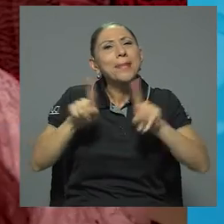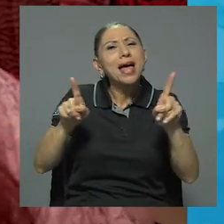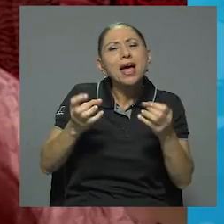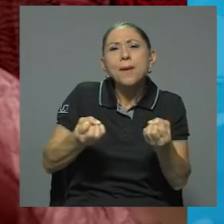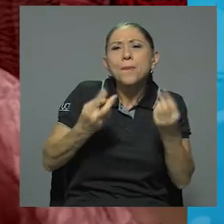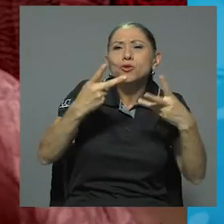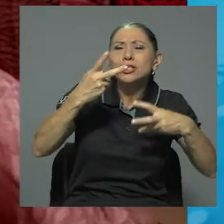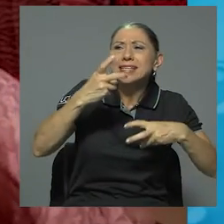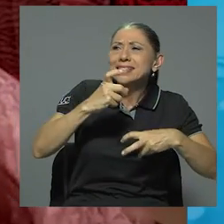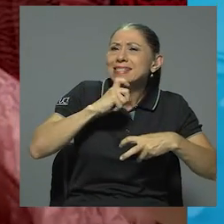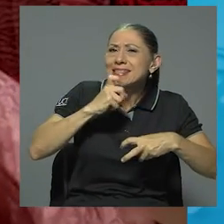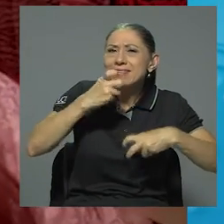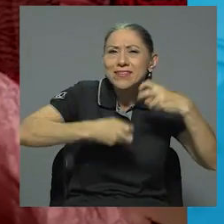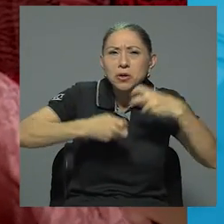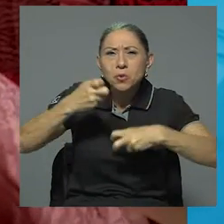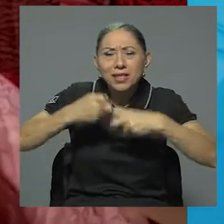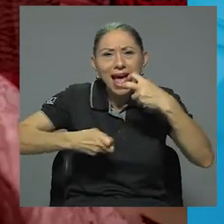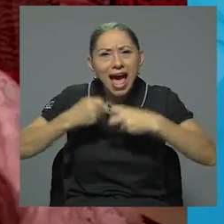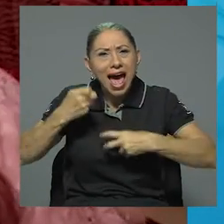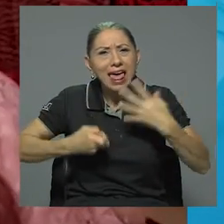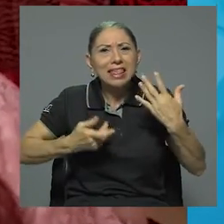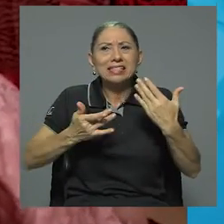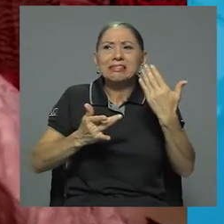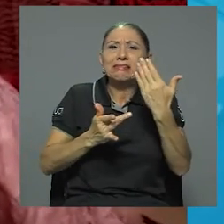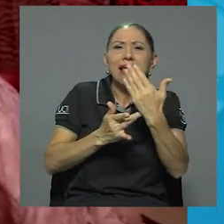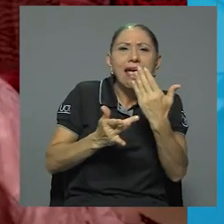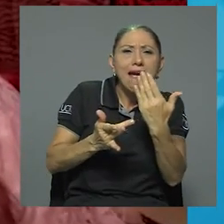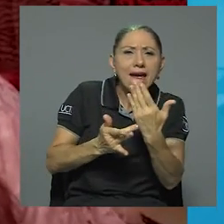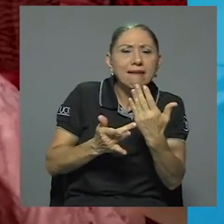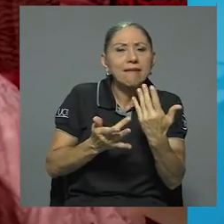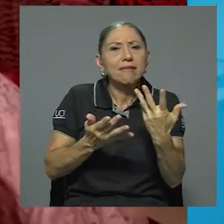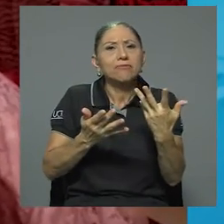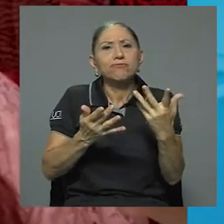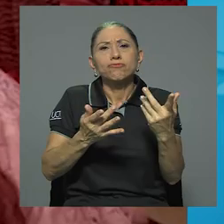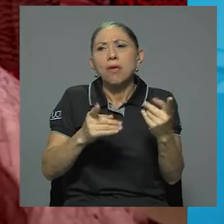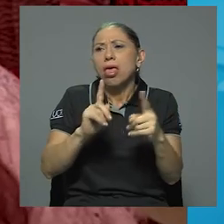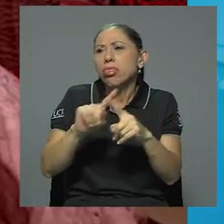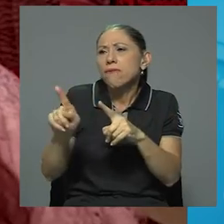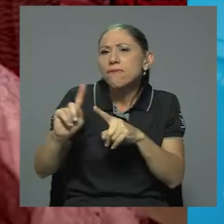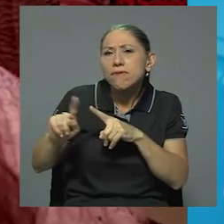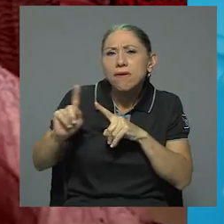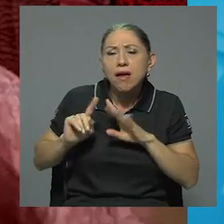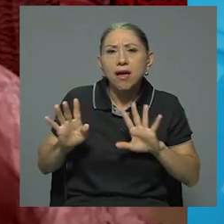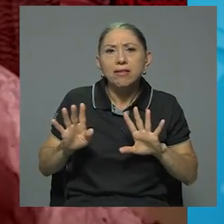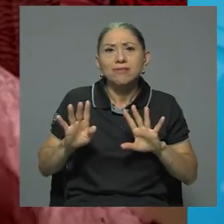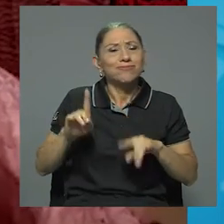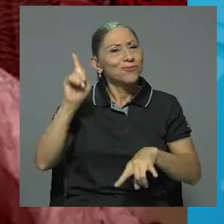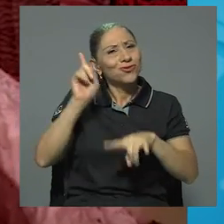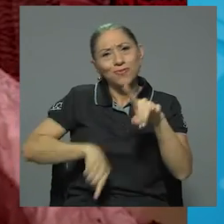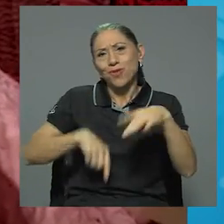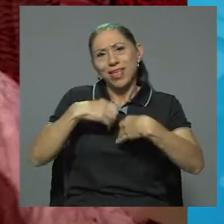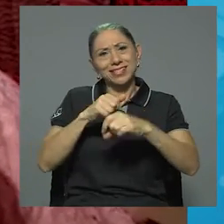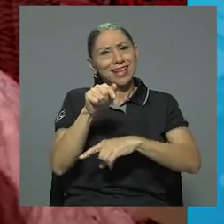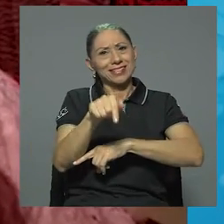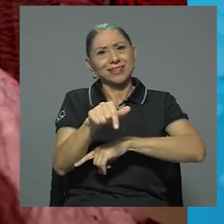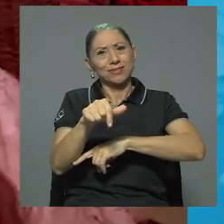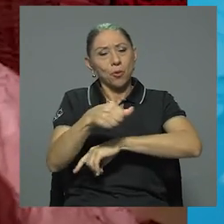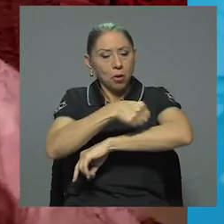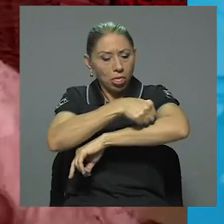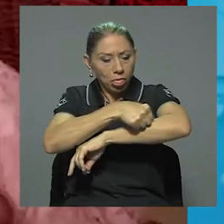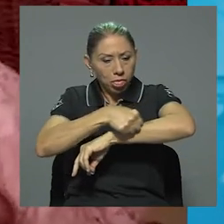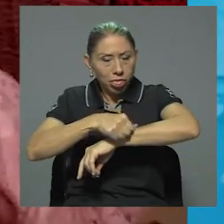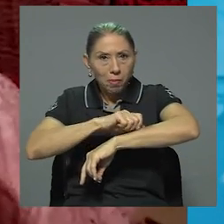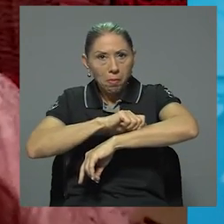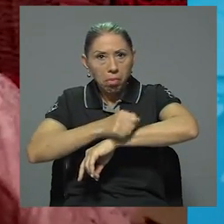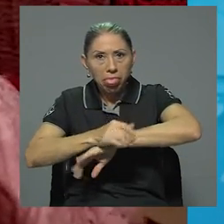muchas dificultades tanto técnicas, tecnológicas, no se podía hacer, ¿verdad? En un